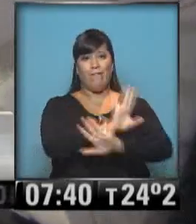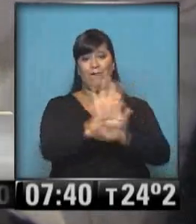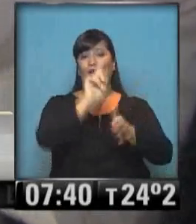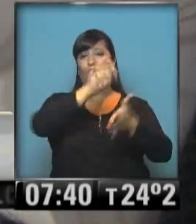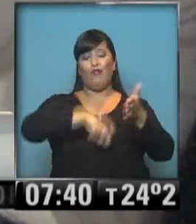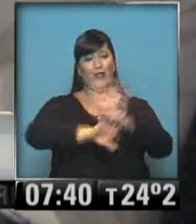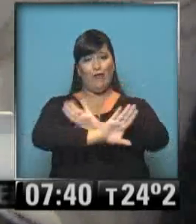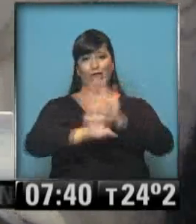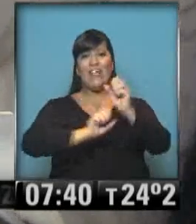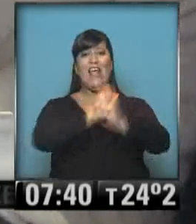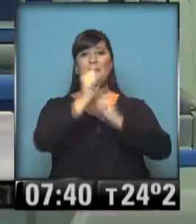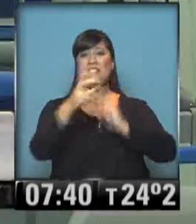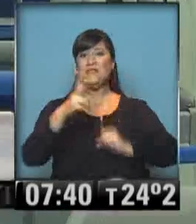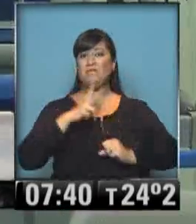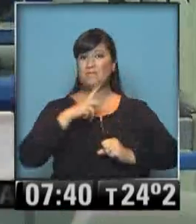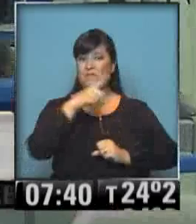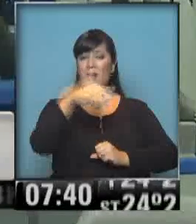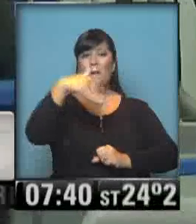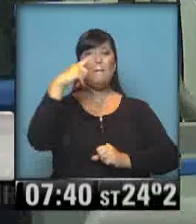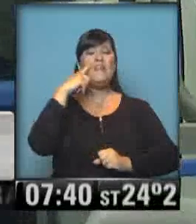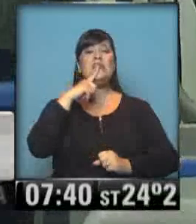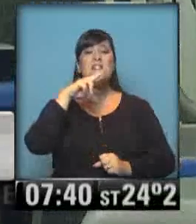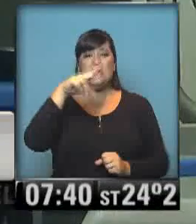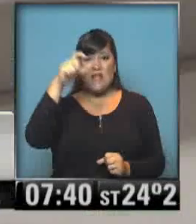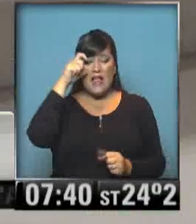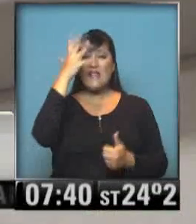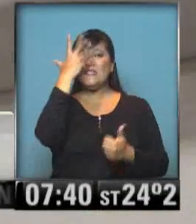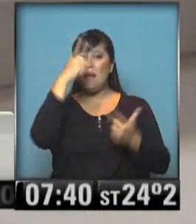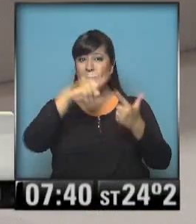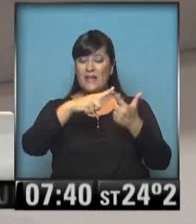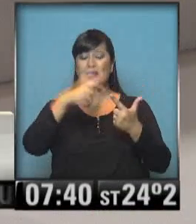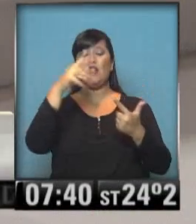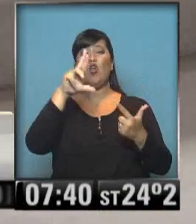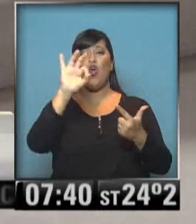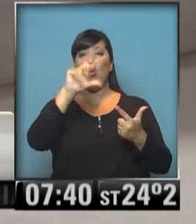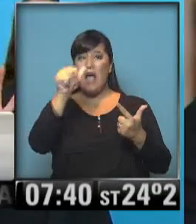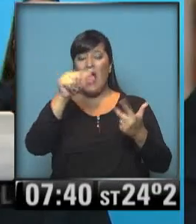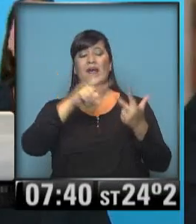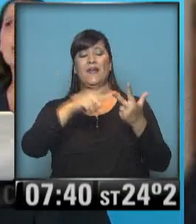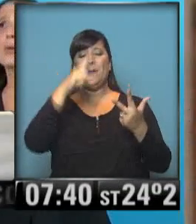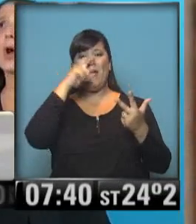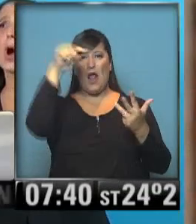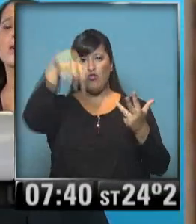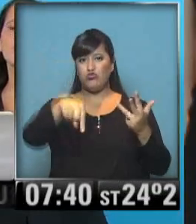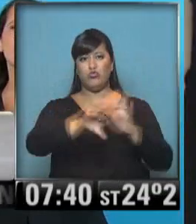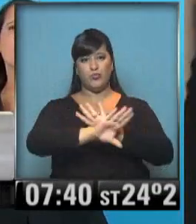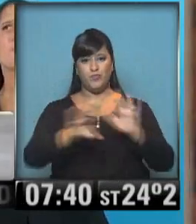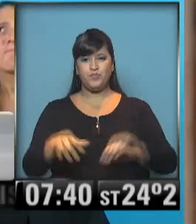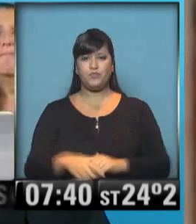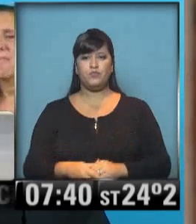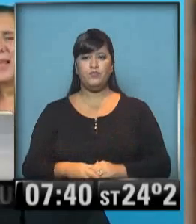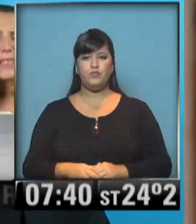con las empresas a cargo de las líneas mitre San Martín roca y belgrano sur no me